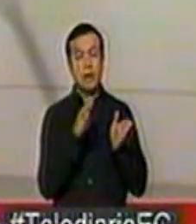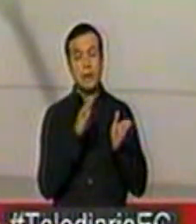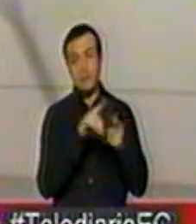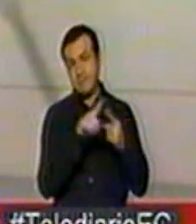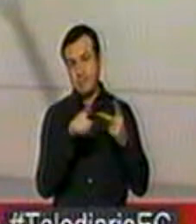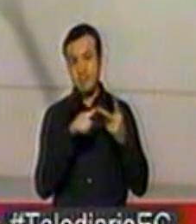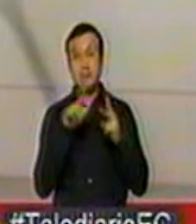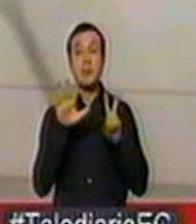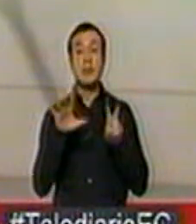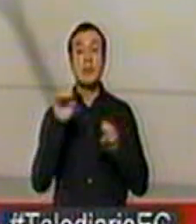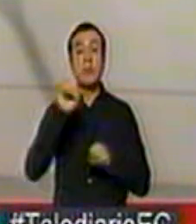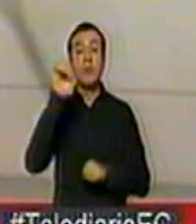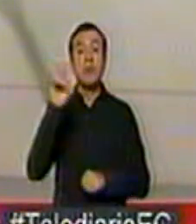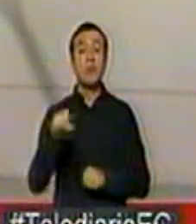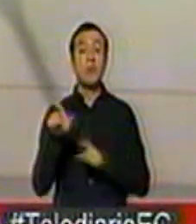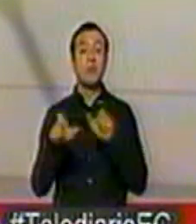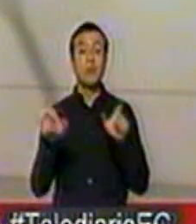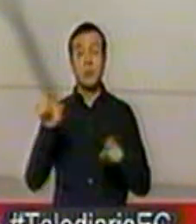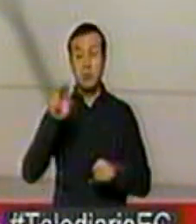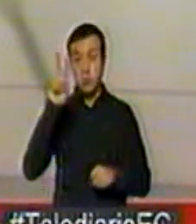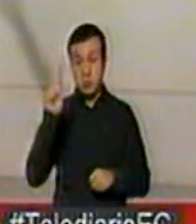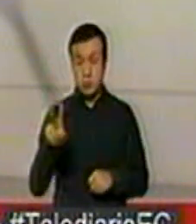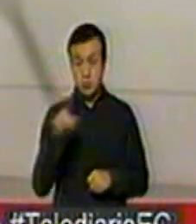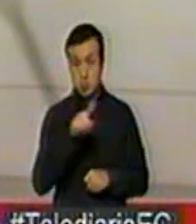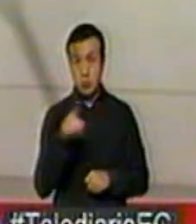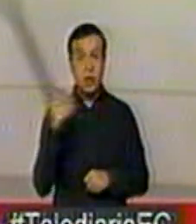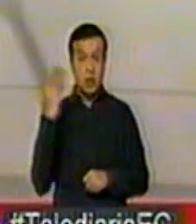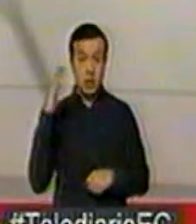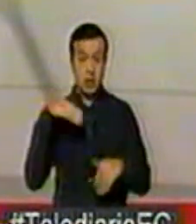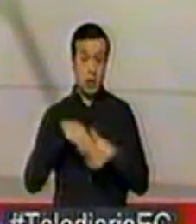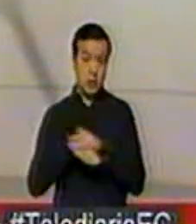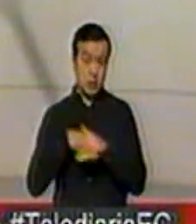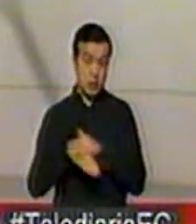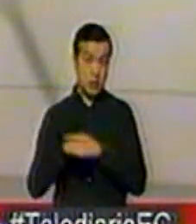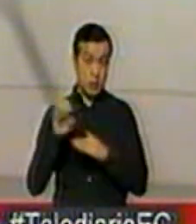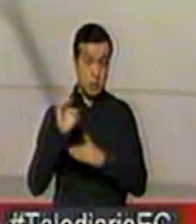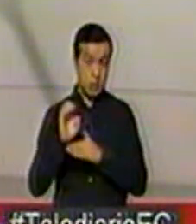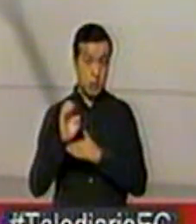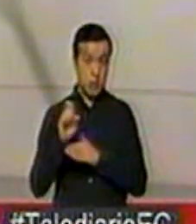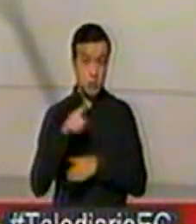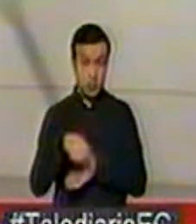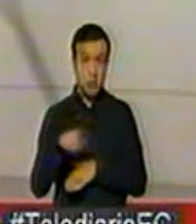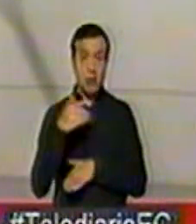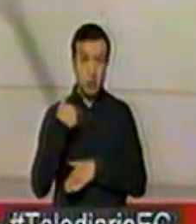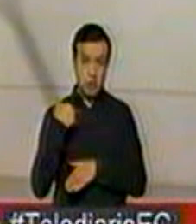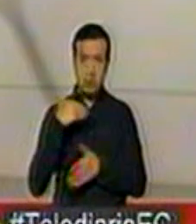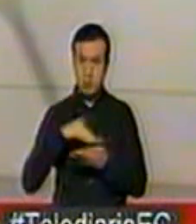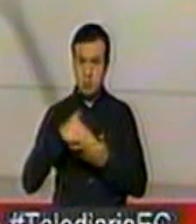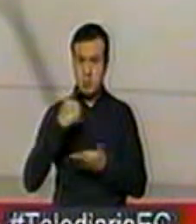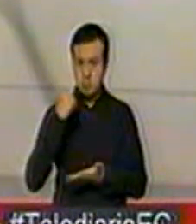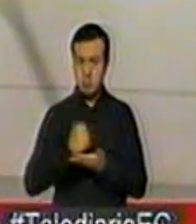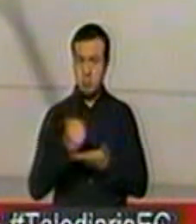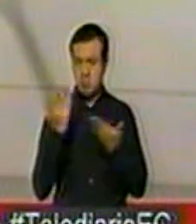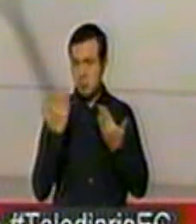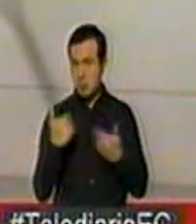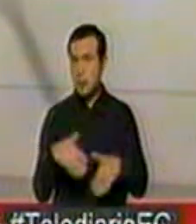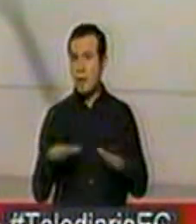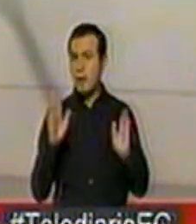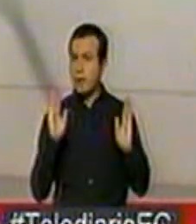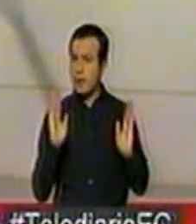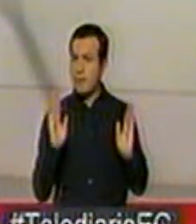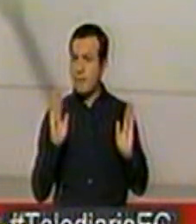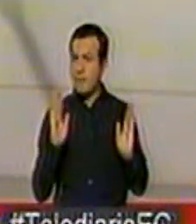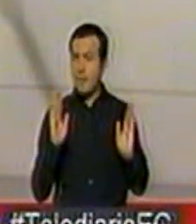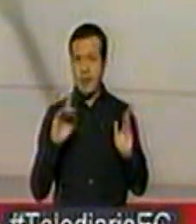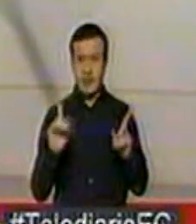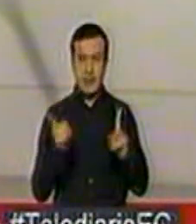el 70% de los venezolanos que ya han ingresado al Ecuador han ingresado con pasaporte. Entonces, ese